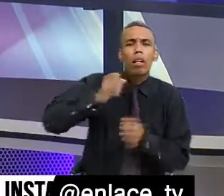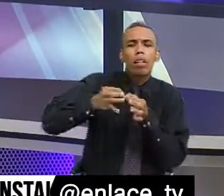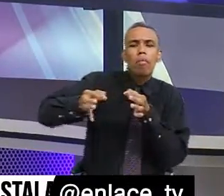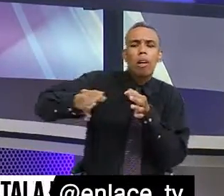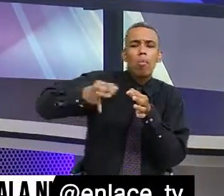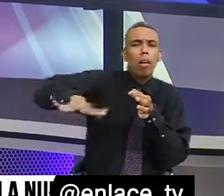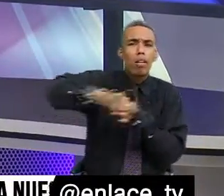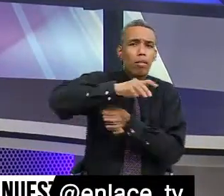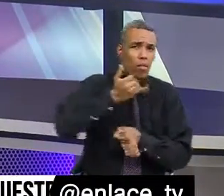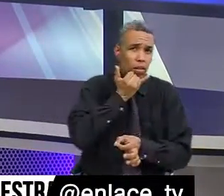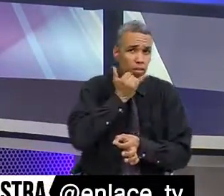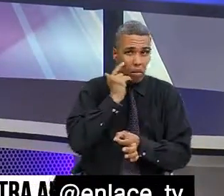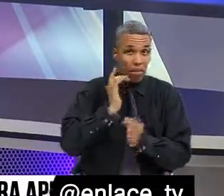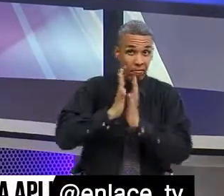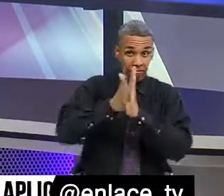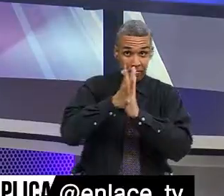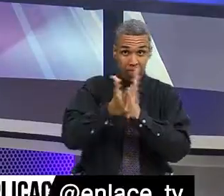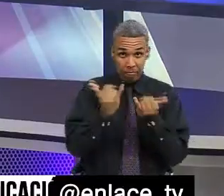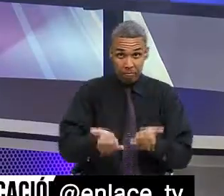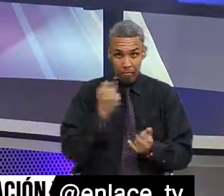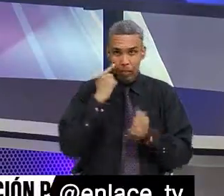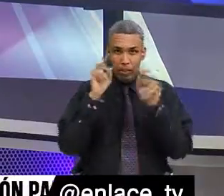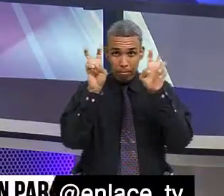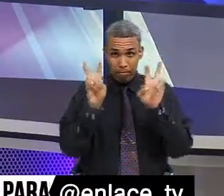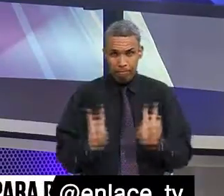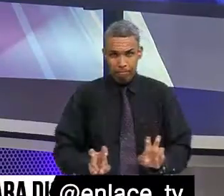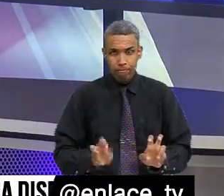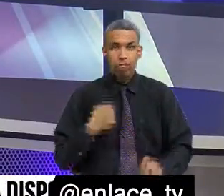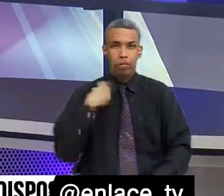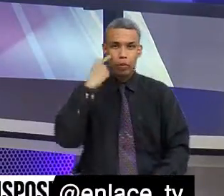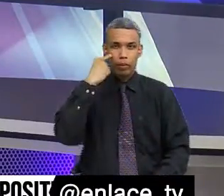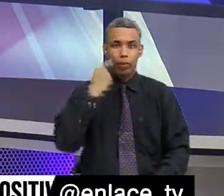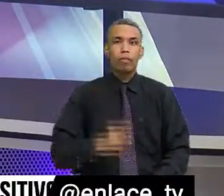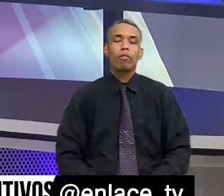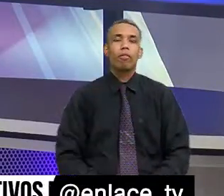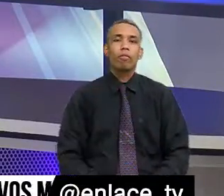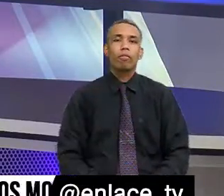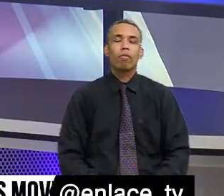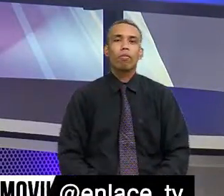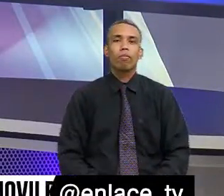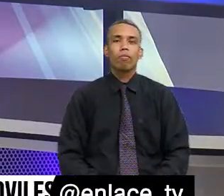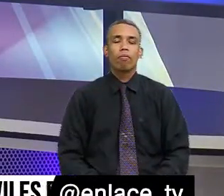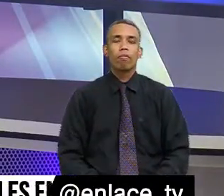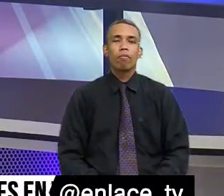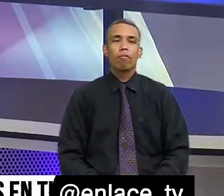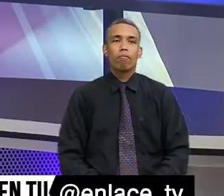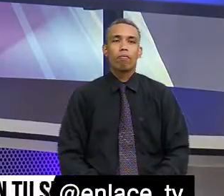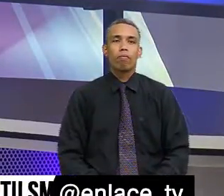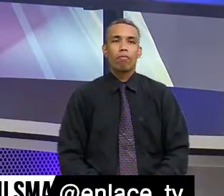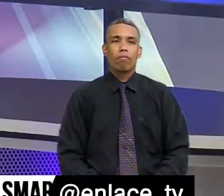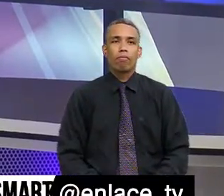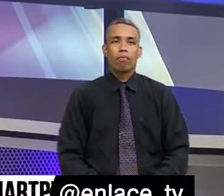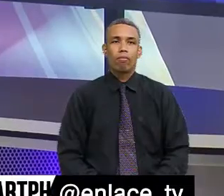Bienvenidos. Esto es Enlace Noticias. A continuación, conozcamos los titulares de los hechos que hoy son noticia en la presente edición